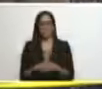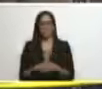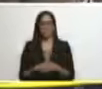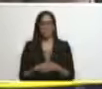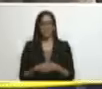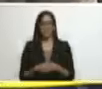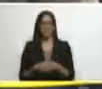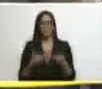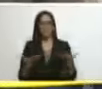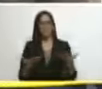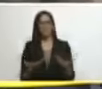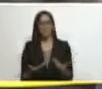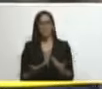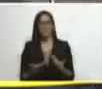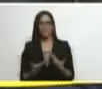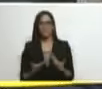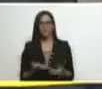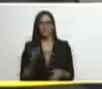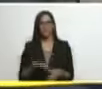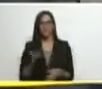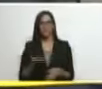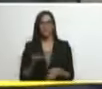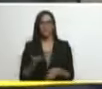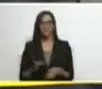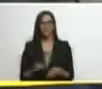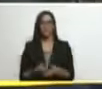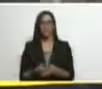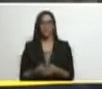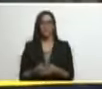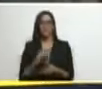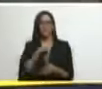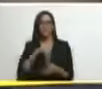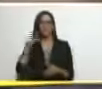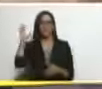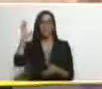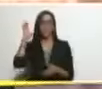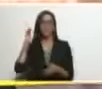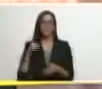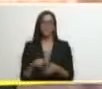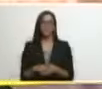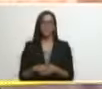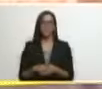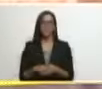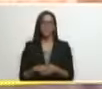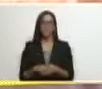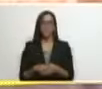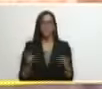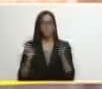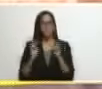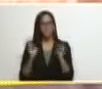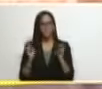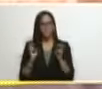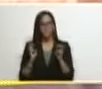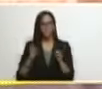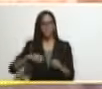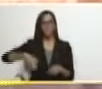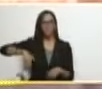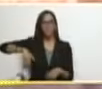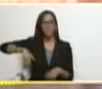que vendrán inexorables para nuestro país. El tema de la Guayana Esequiba